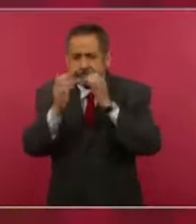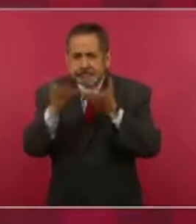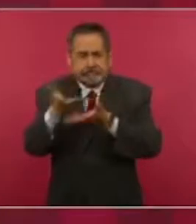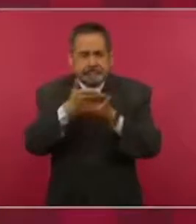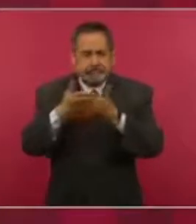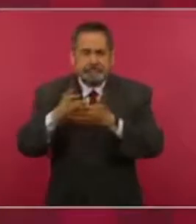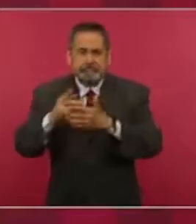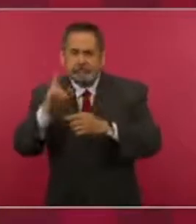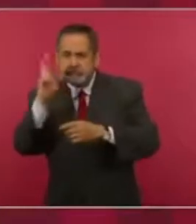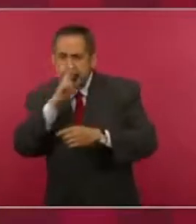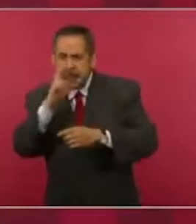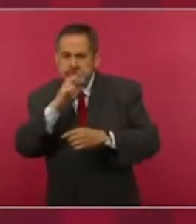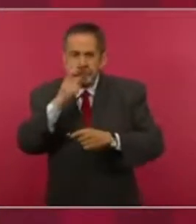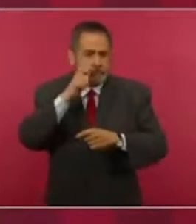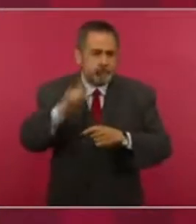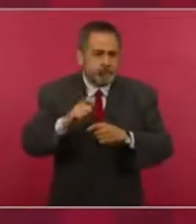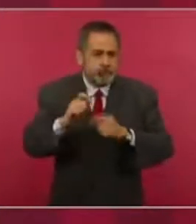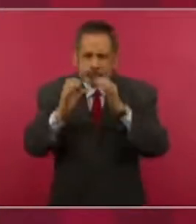y